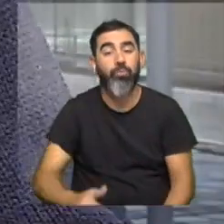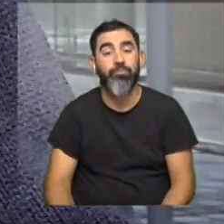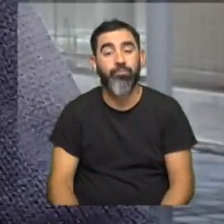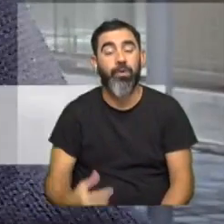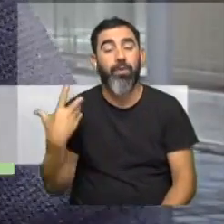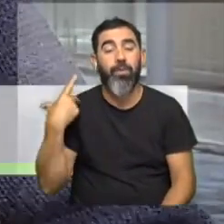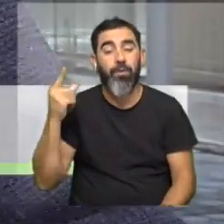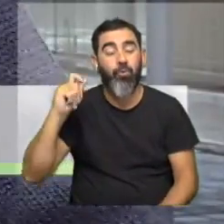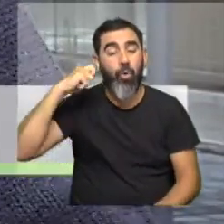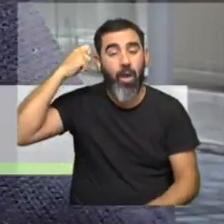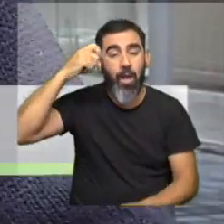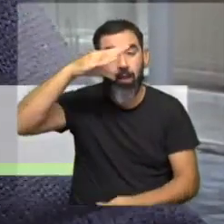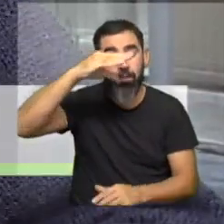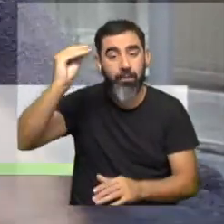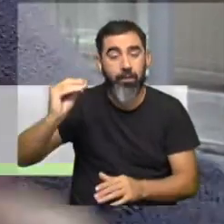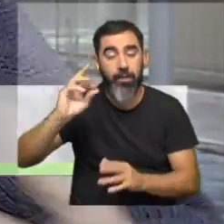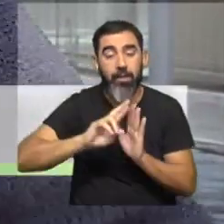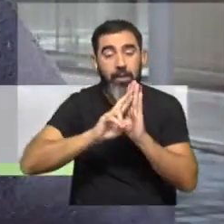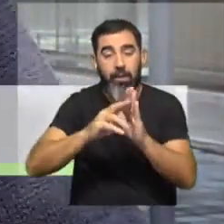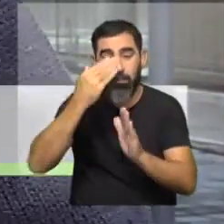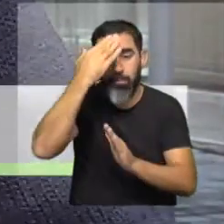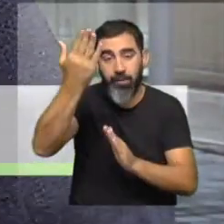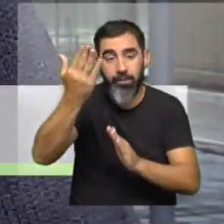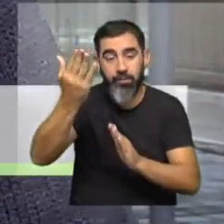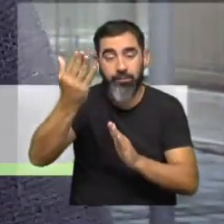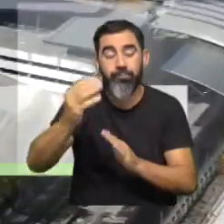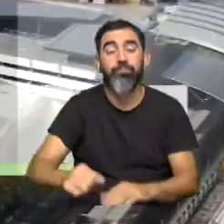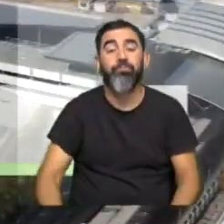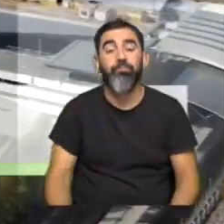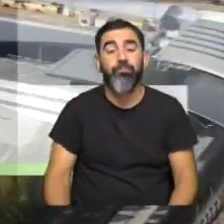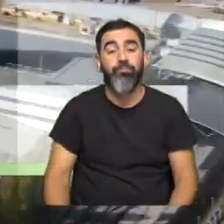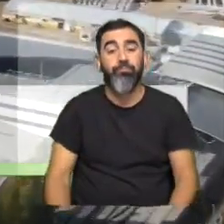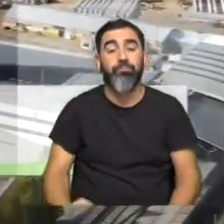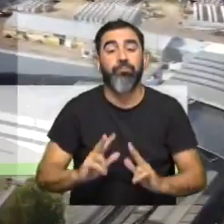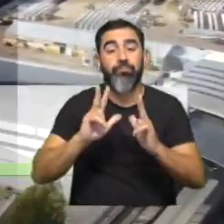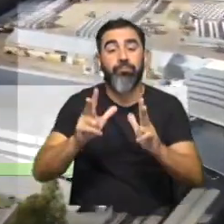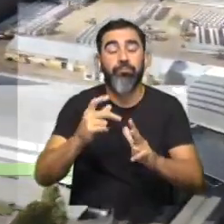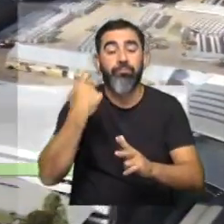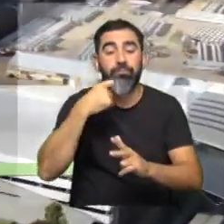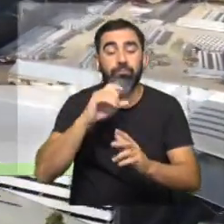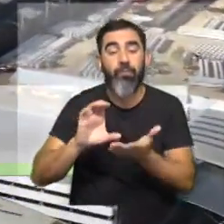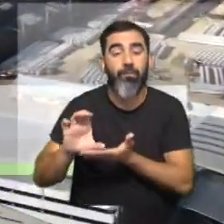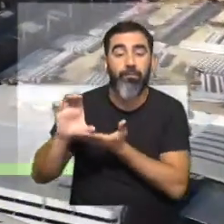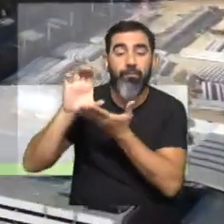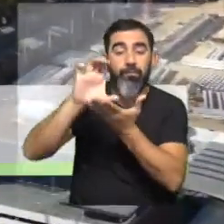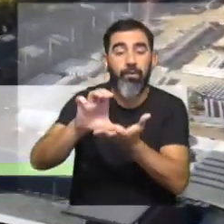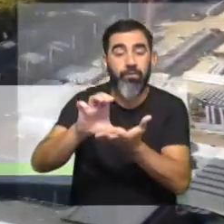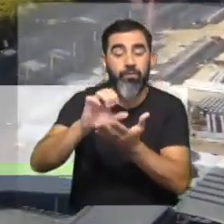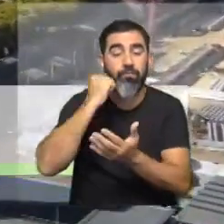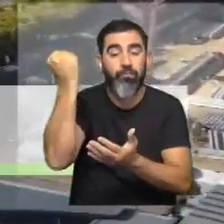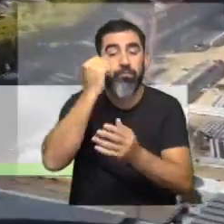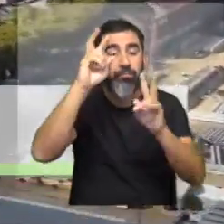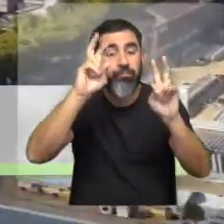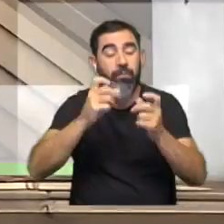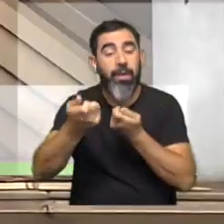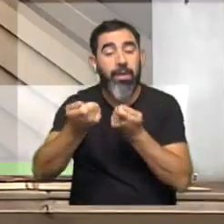El director de Antel en representación del Frente Amplio, Daniel La Rosa, aseguró que la falta de inversión en áreas estratégicas